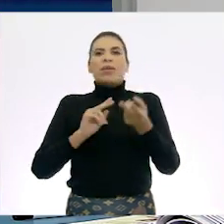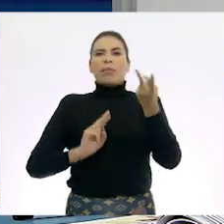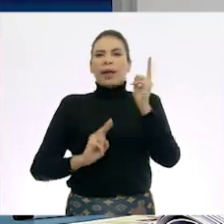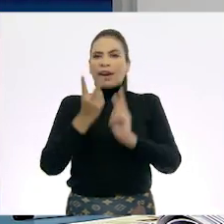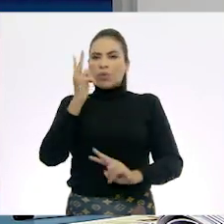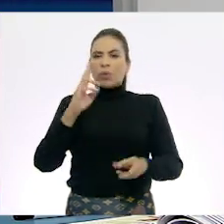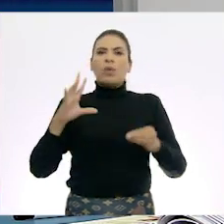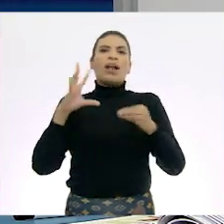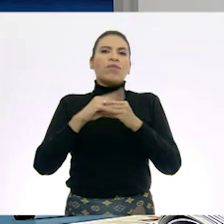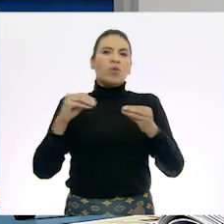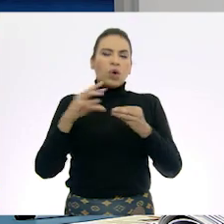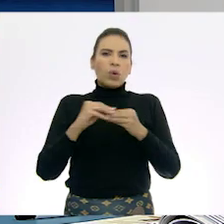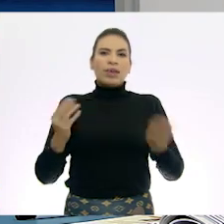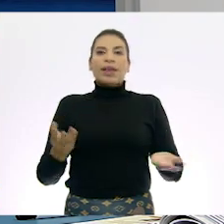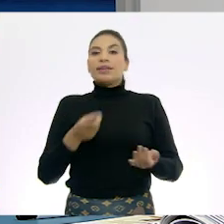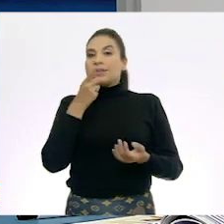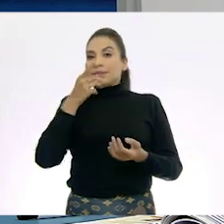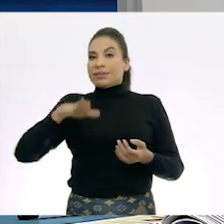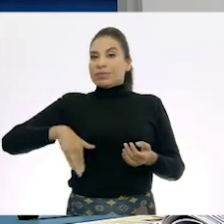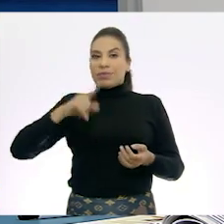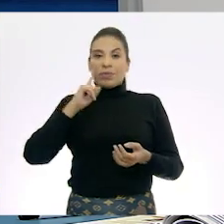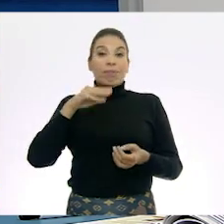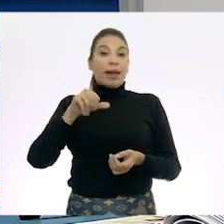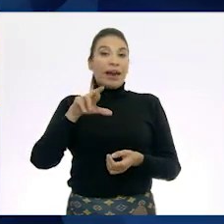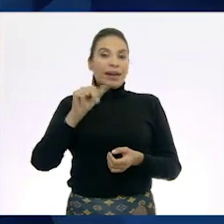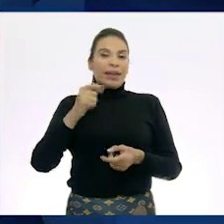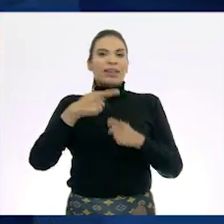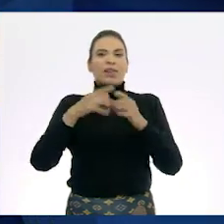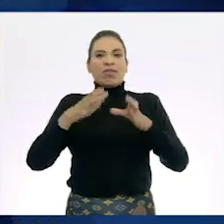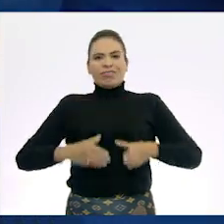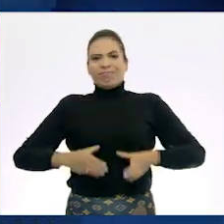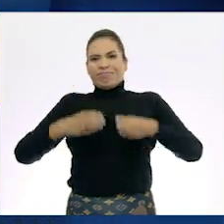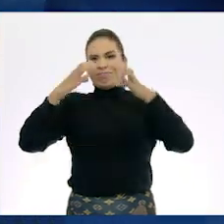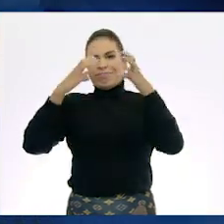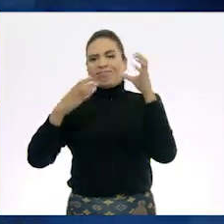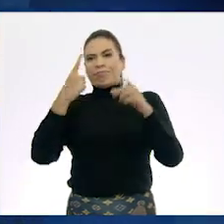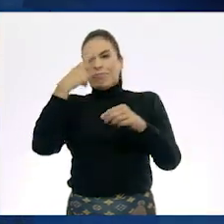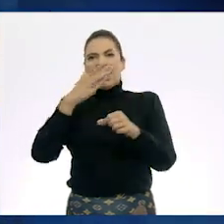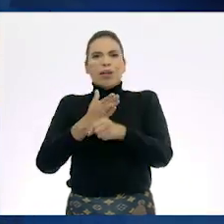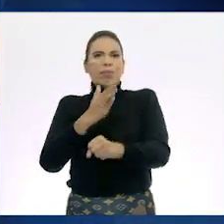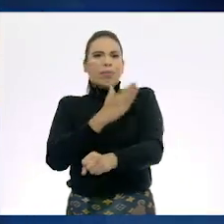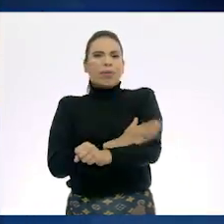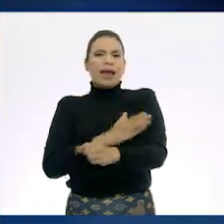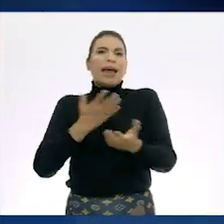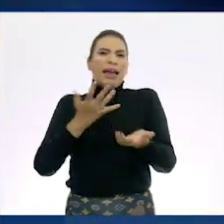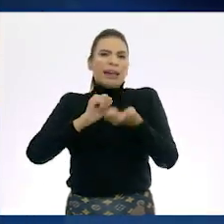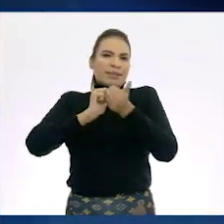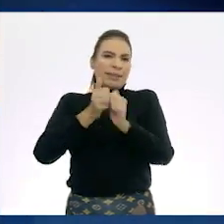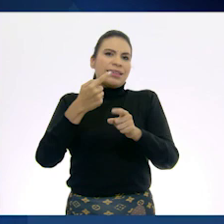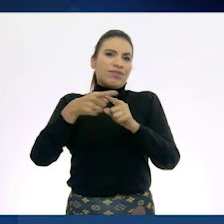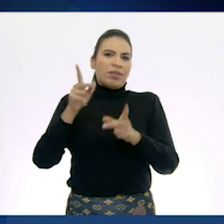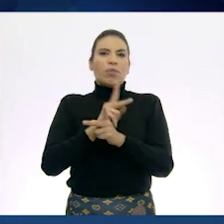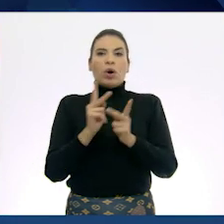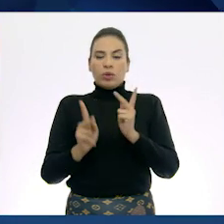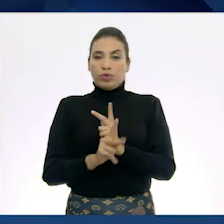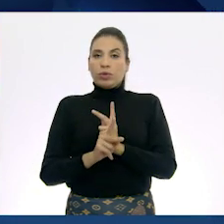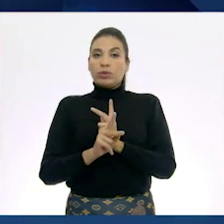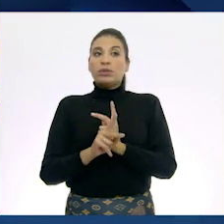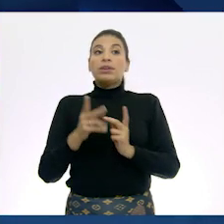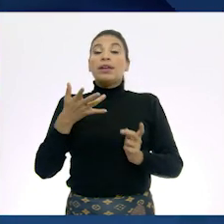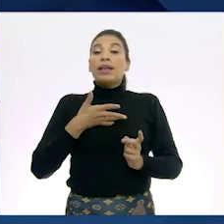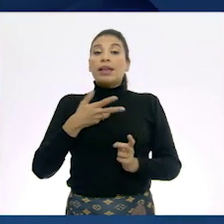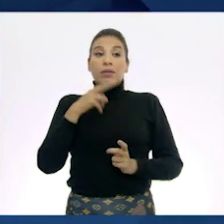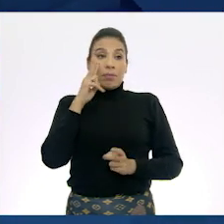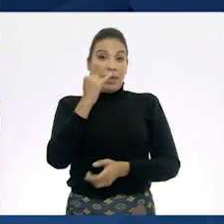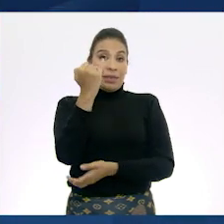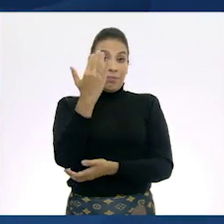verduras, frutas y, como decía María, en este caso los troncos de los árboles para crear pues otros productos. Y aquí tenemos